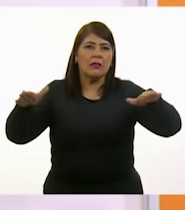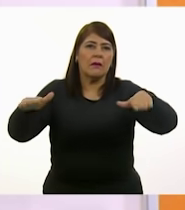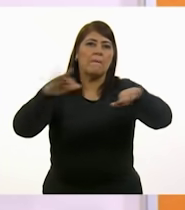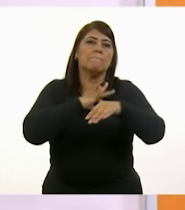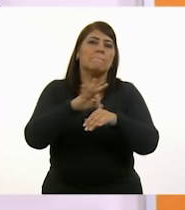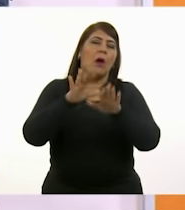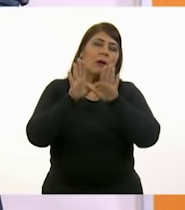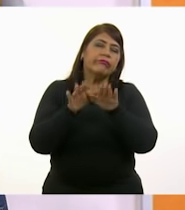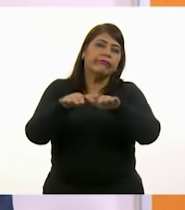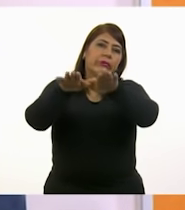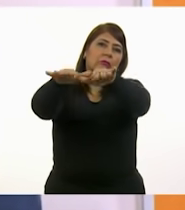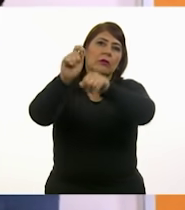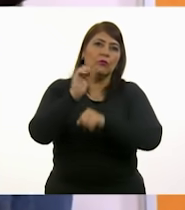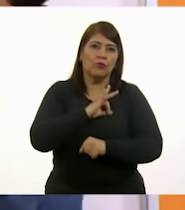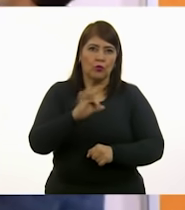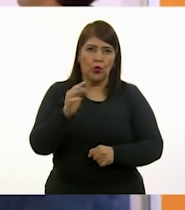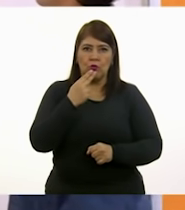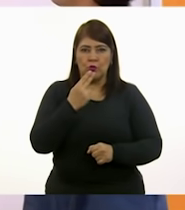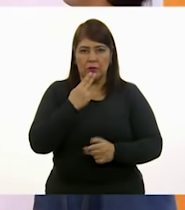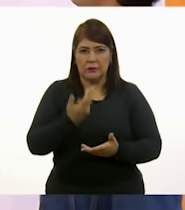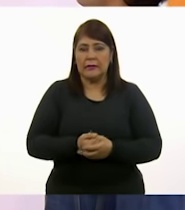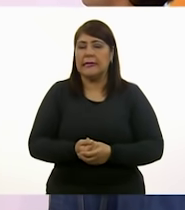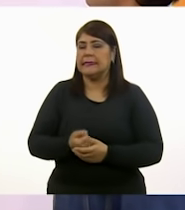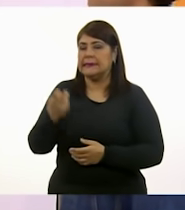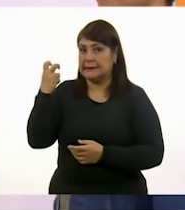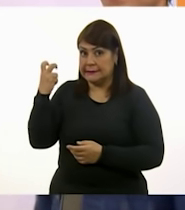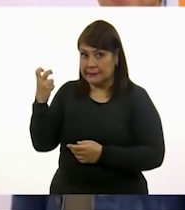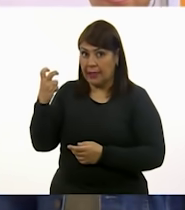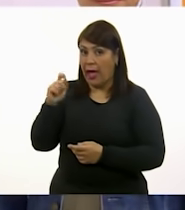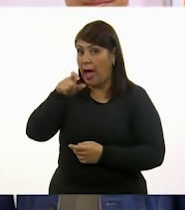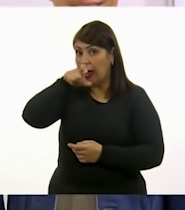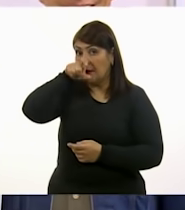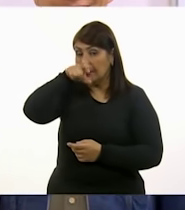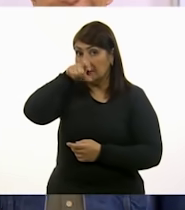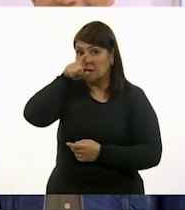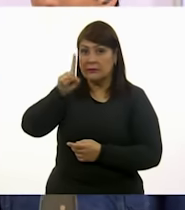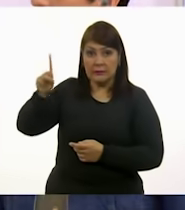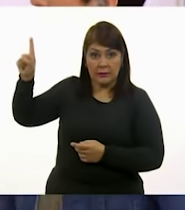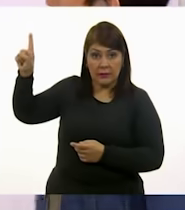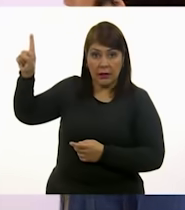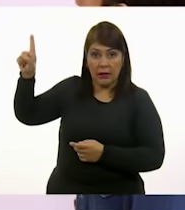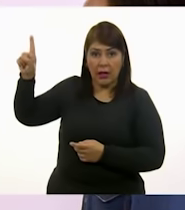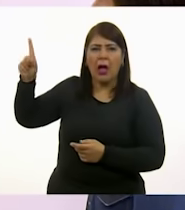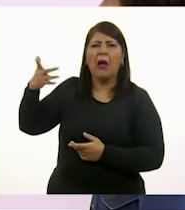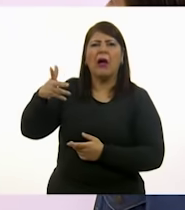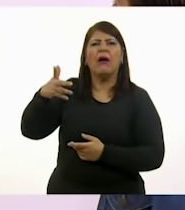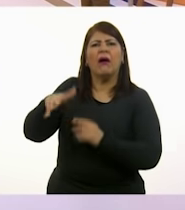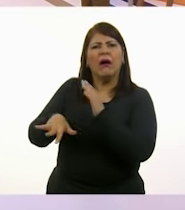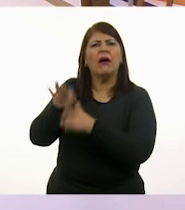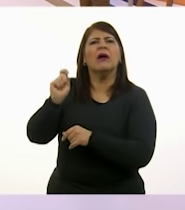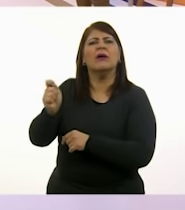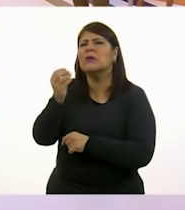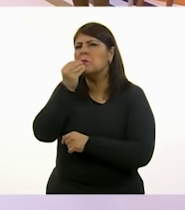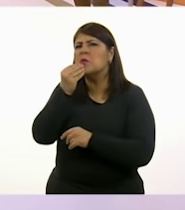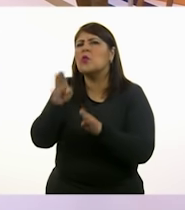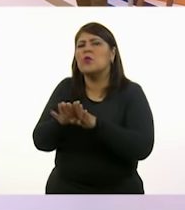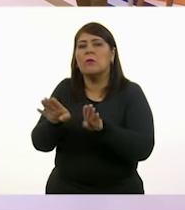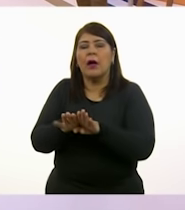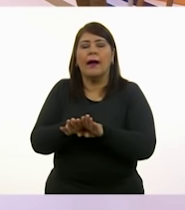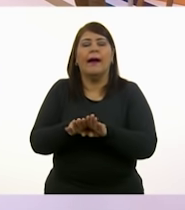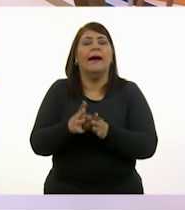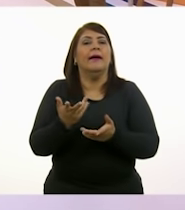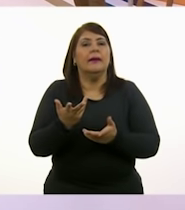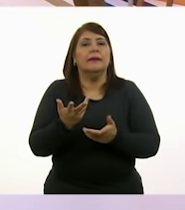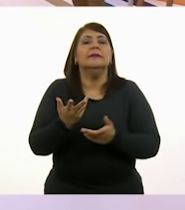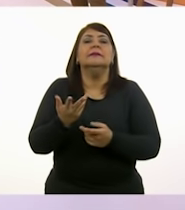aquí está Muy bien, Pepe El águila, ¿cómo obtiene su alimento, Pepe? El águila obtiene su alimento